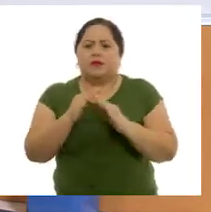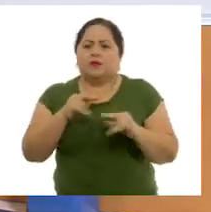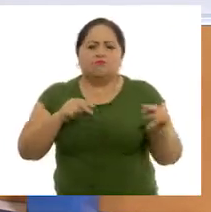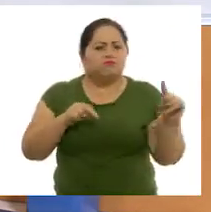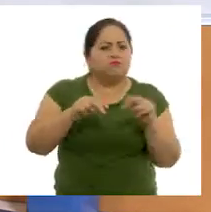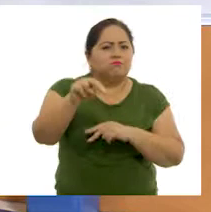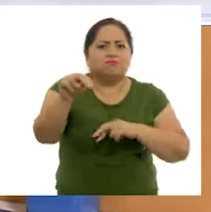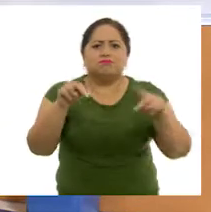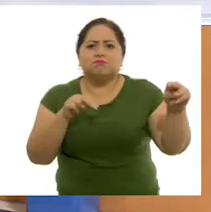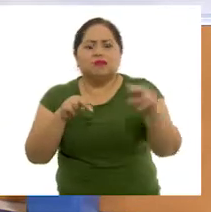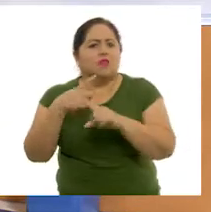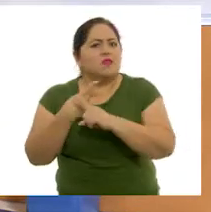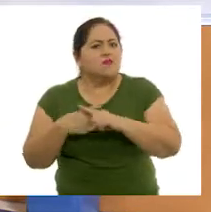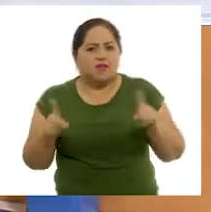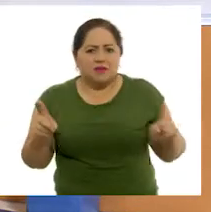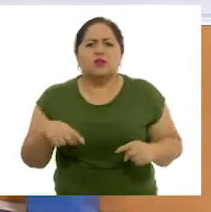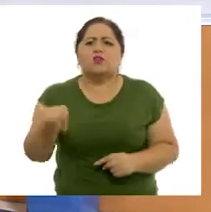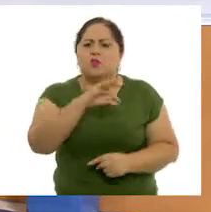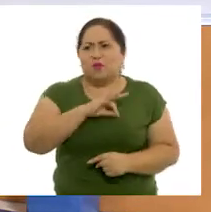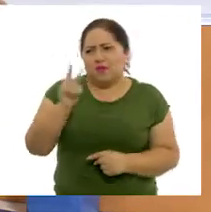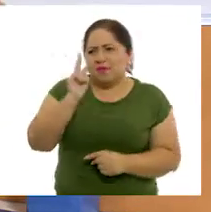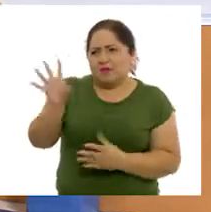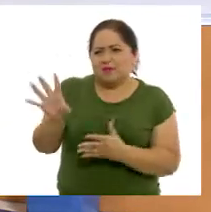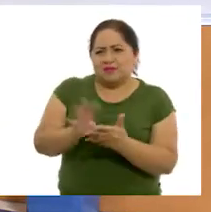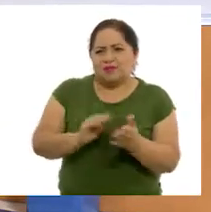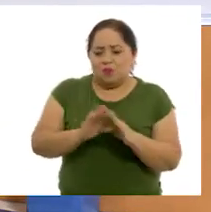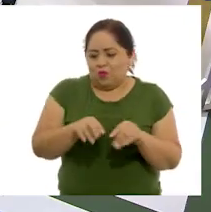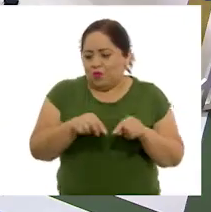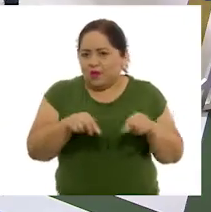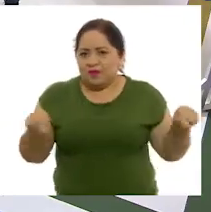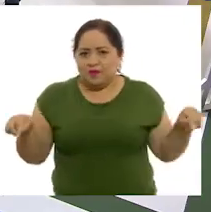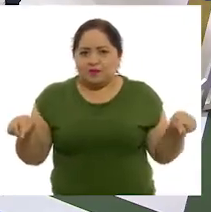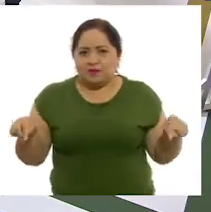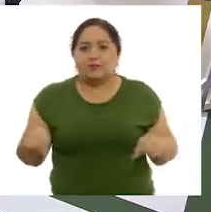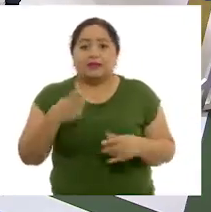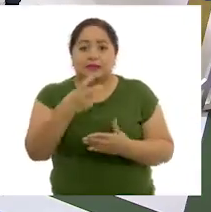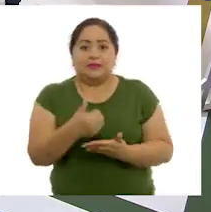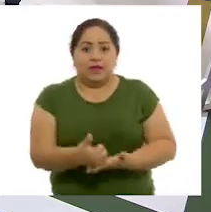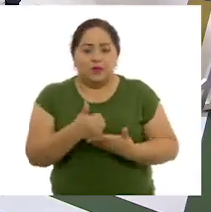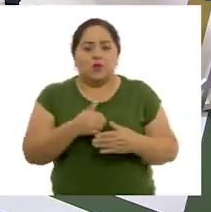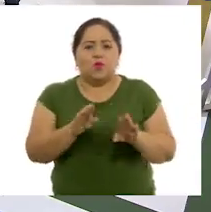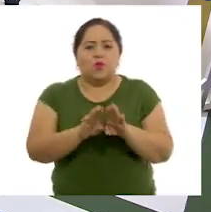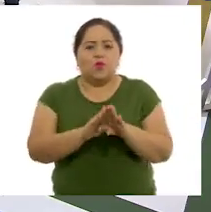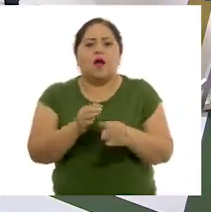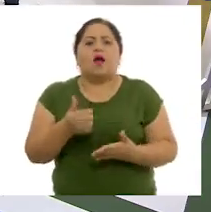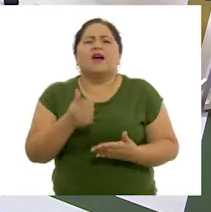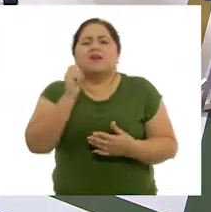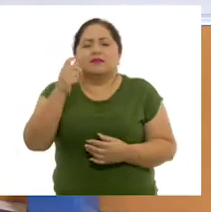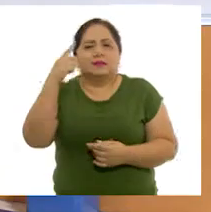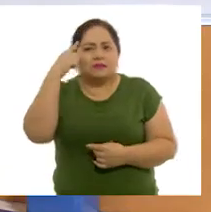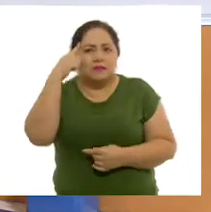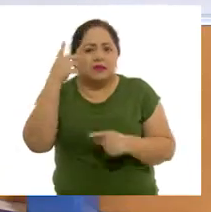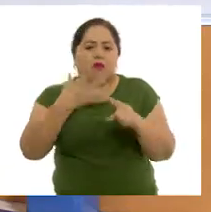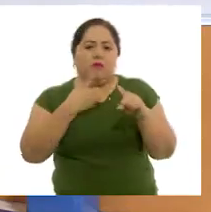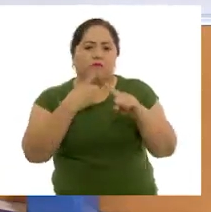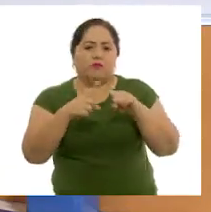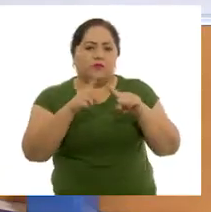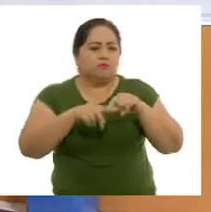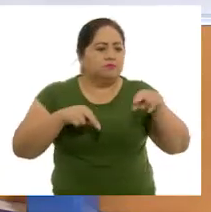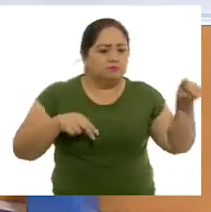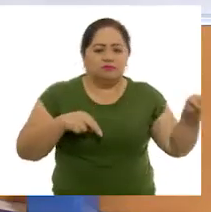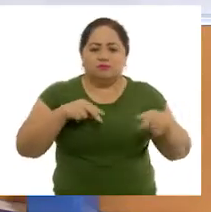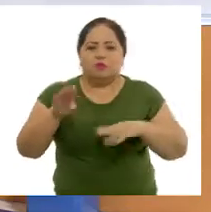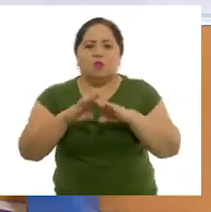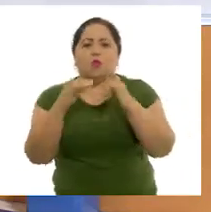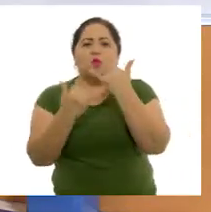casa creando trayectorias que podemos representar con líneas. Todo esto nos ayudó a crear una secuencia de acciones con distintos desplazamientos